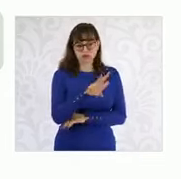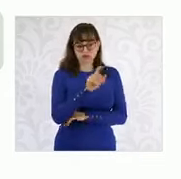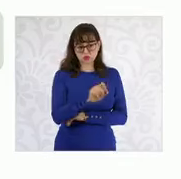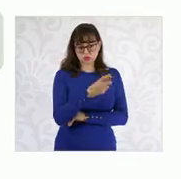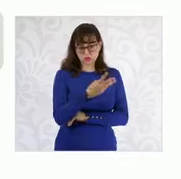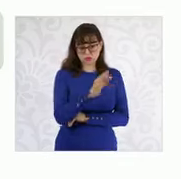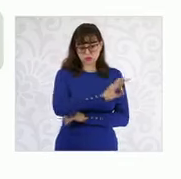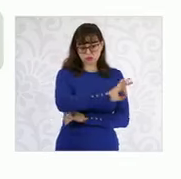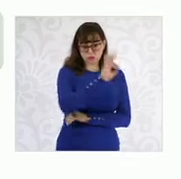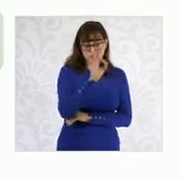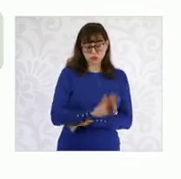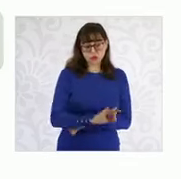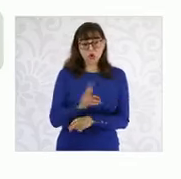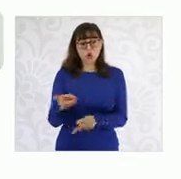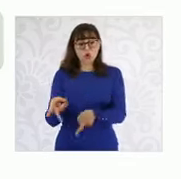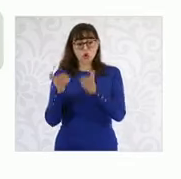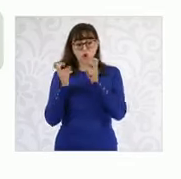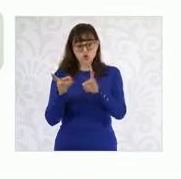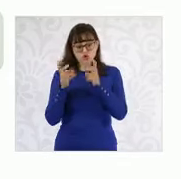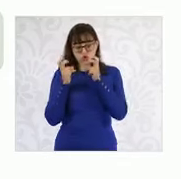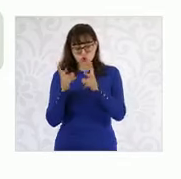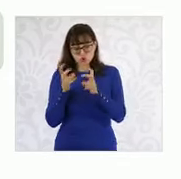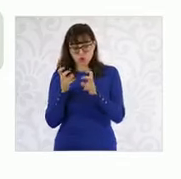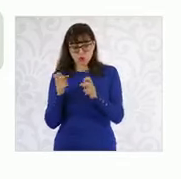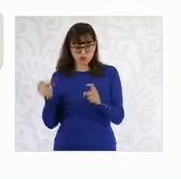robos con violencia han disminuido